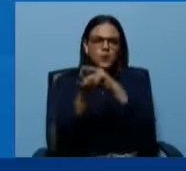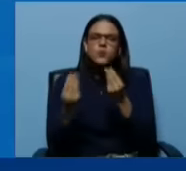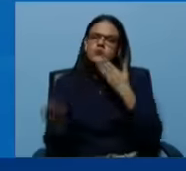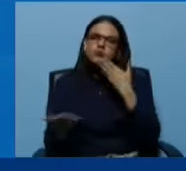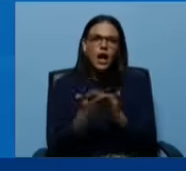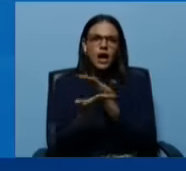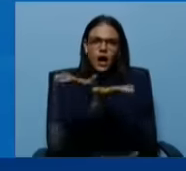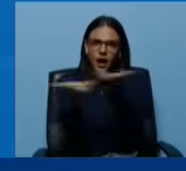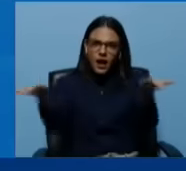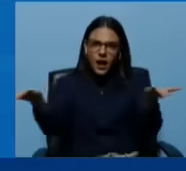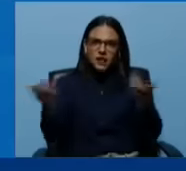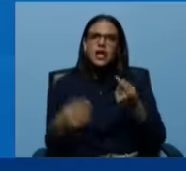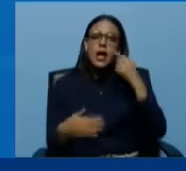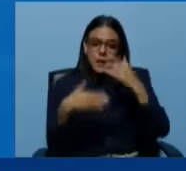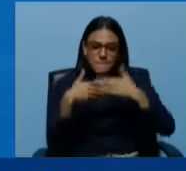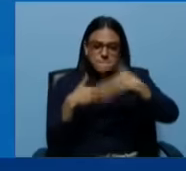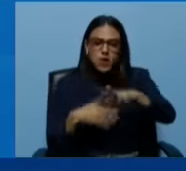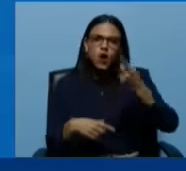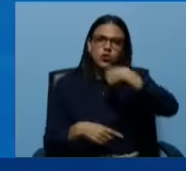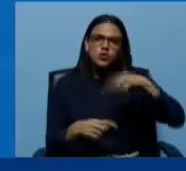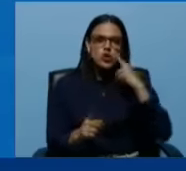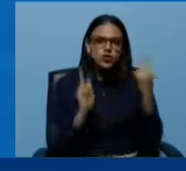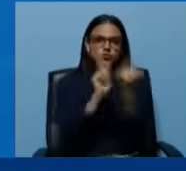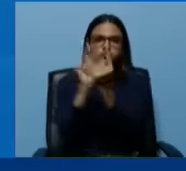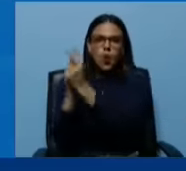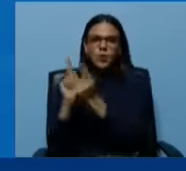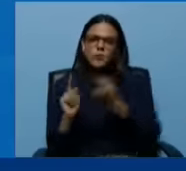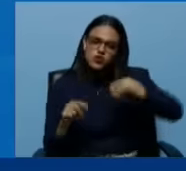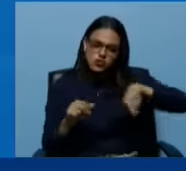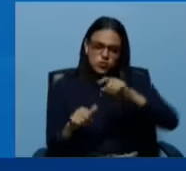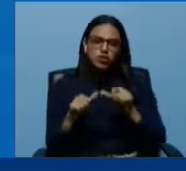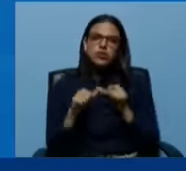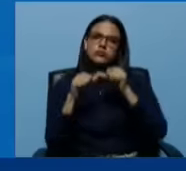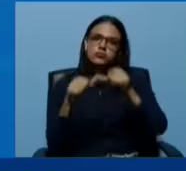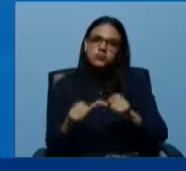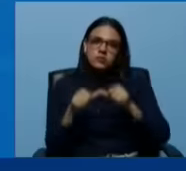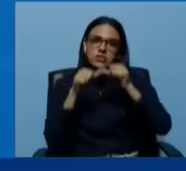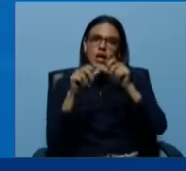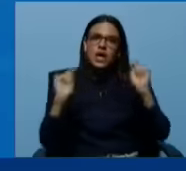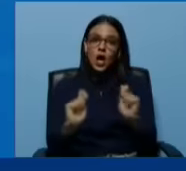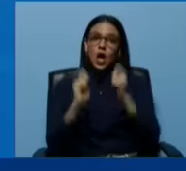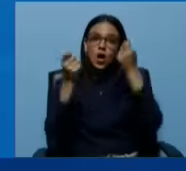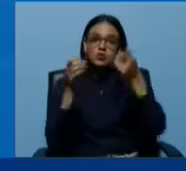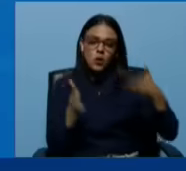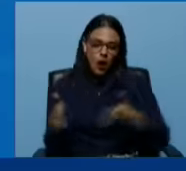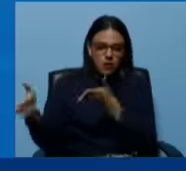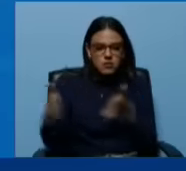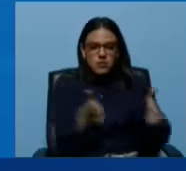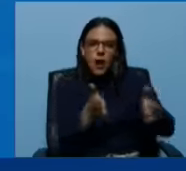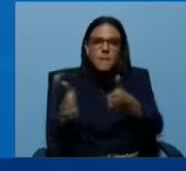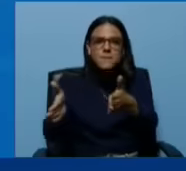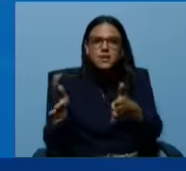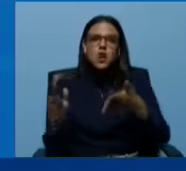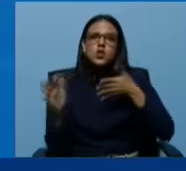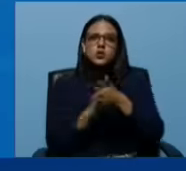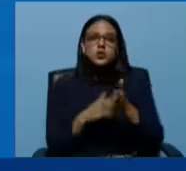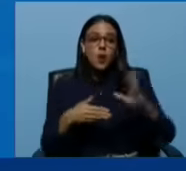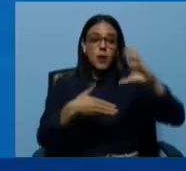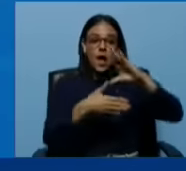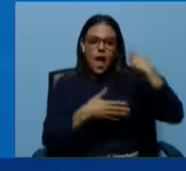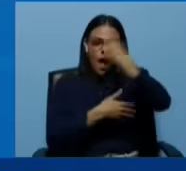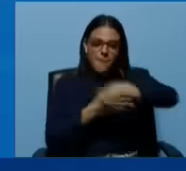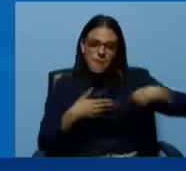Y muy pronto nos vemos para seguir consolidando el camino de una América en